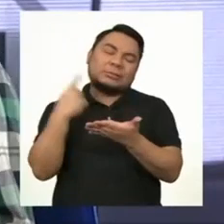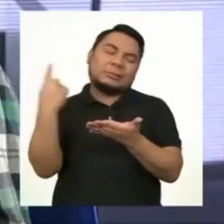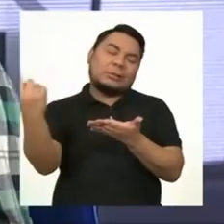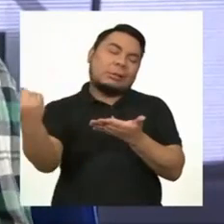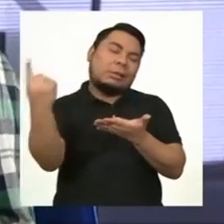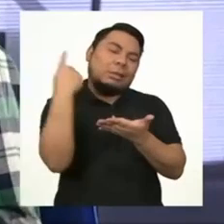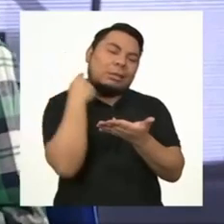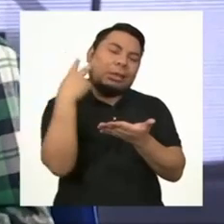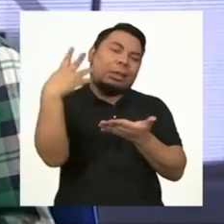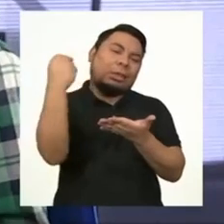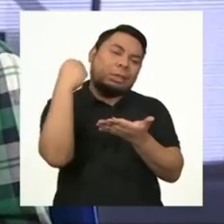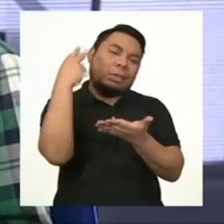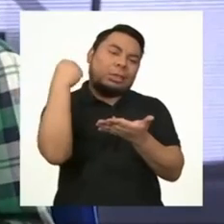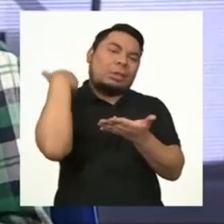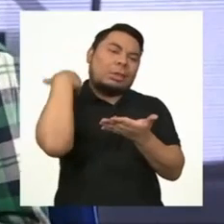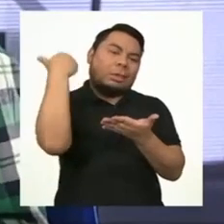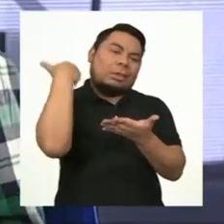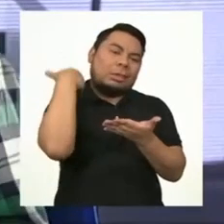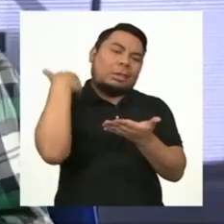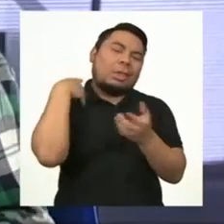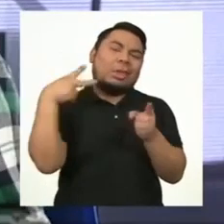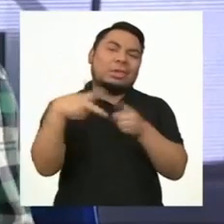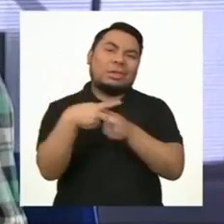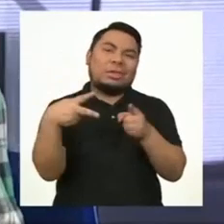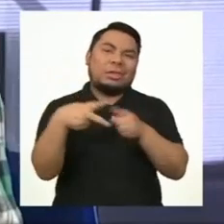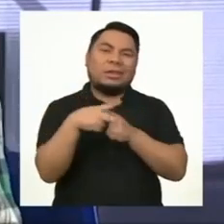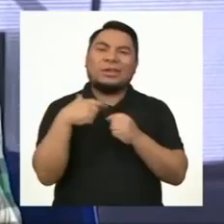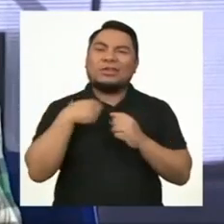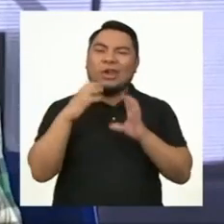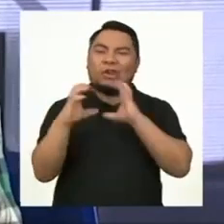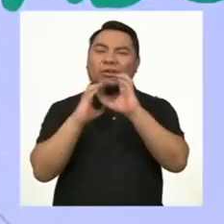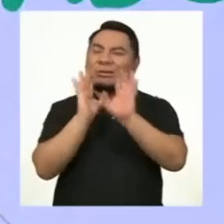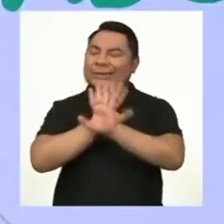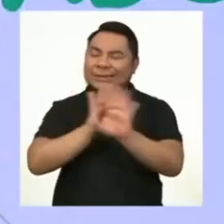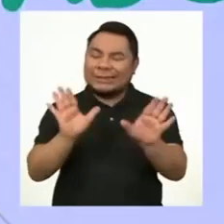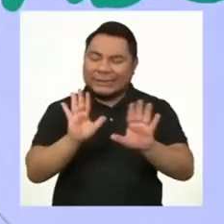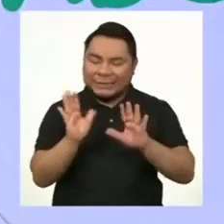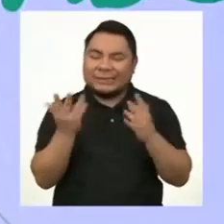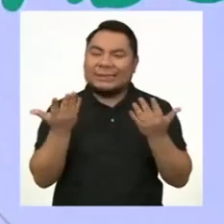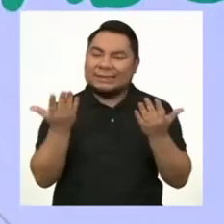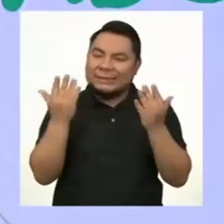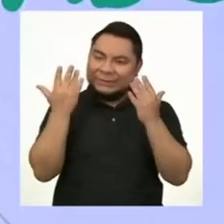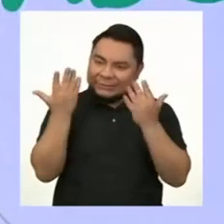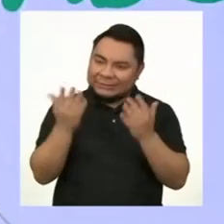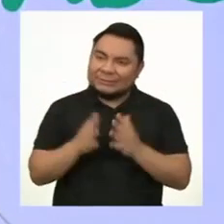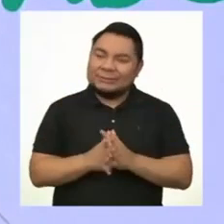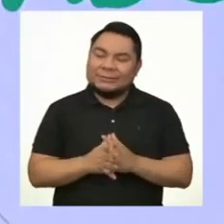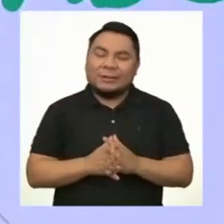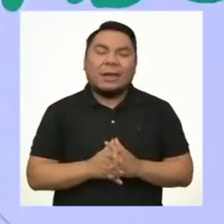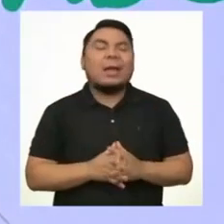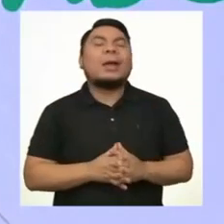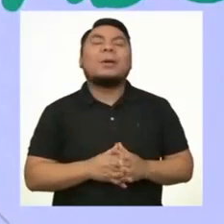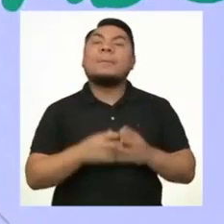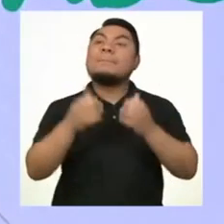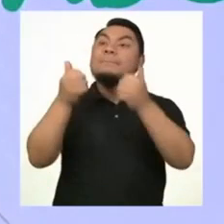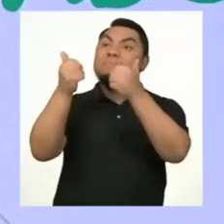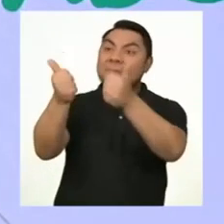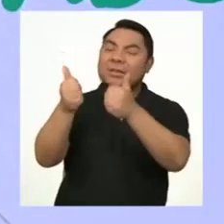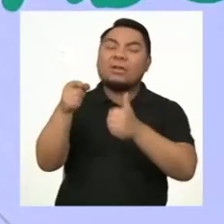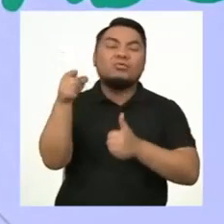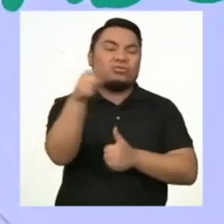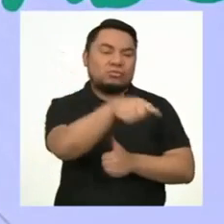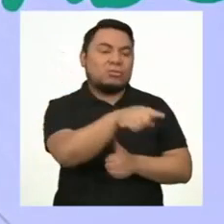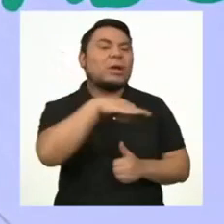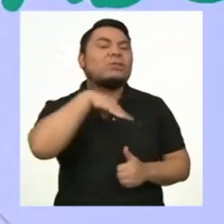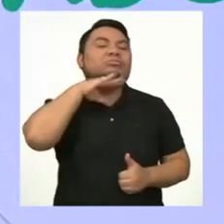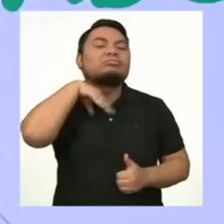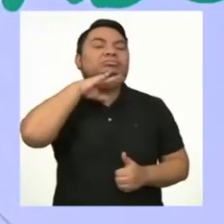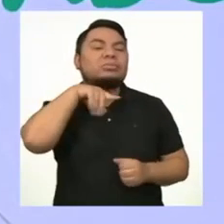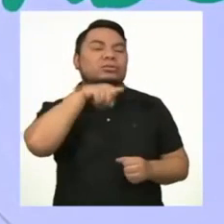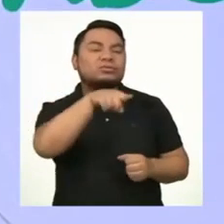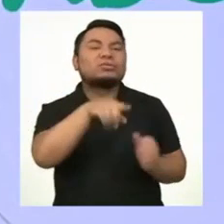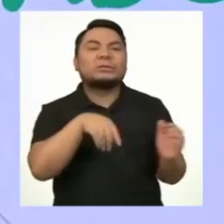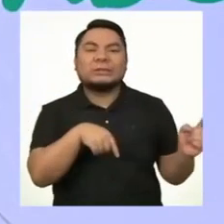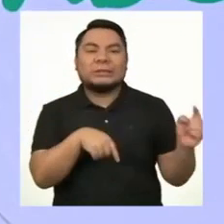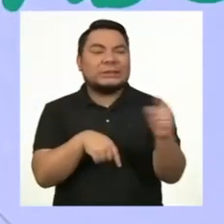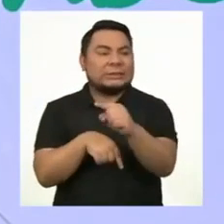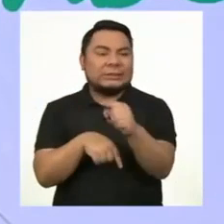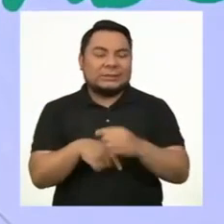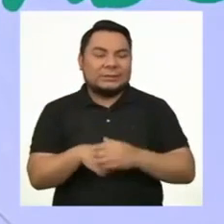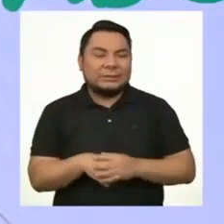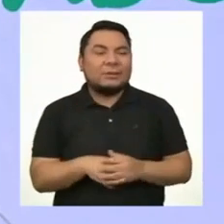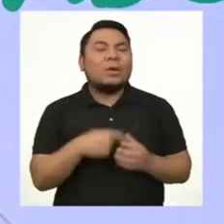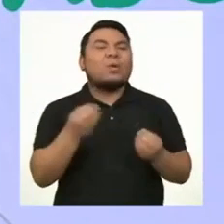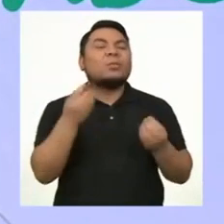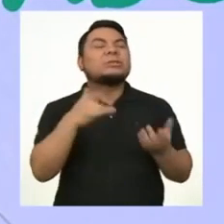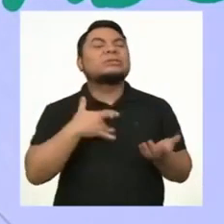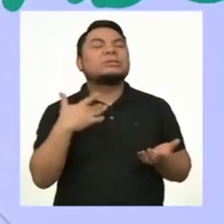tenía ganas de escuchar o conversar con alguien. Muy bien, Rodrigo. Ahora tú, Tocino. ¿Cómo te sientes con lo que acaba